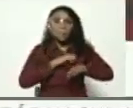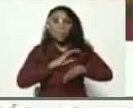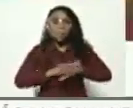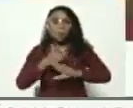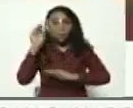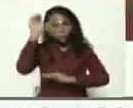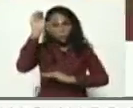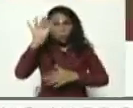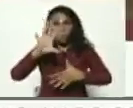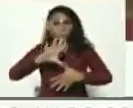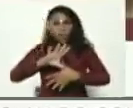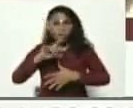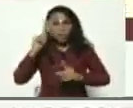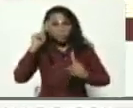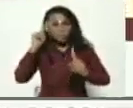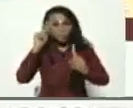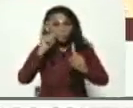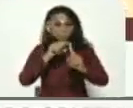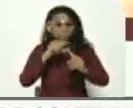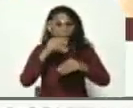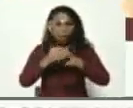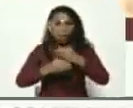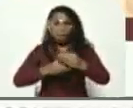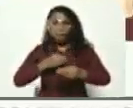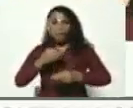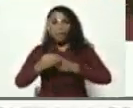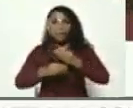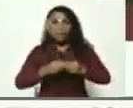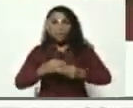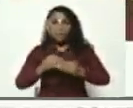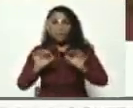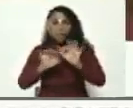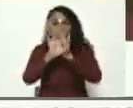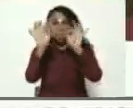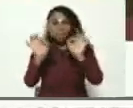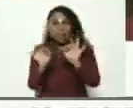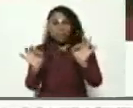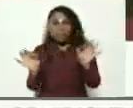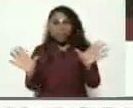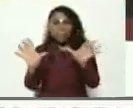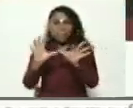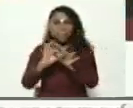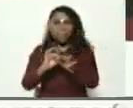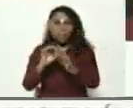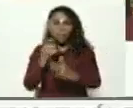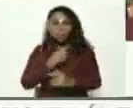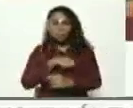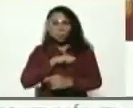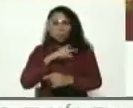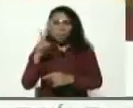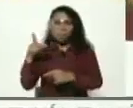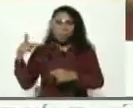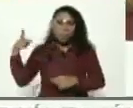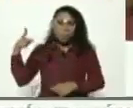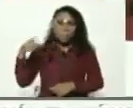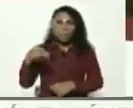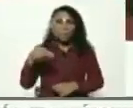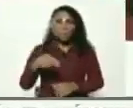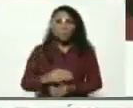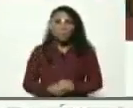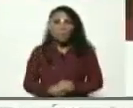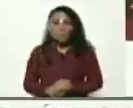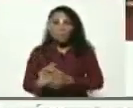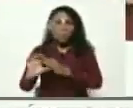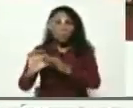de América se ha fijado irrevocablemente y el lazo que lo unía a la España está cortado. La unía